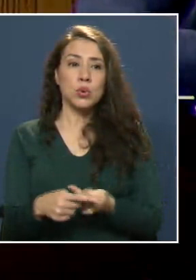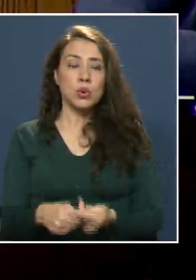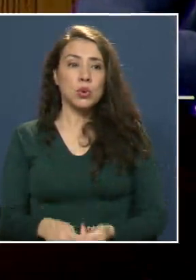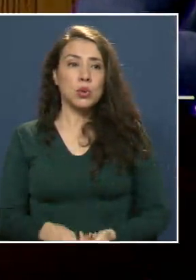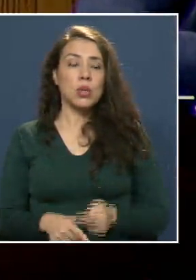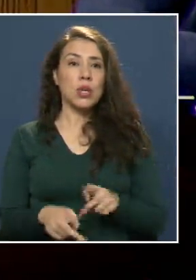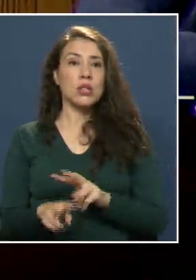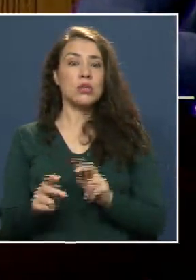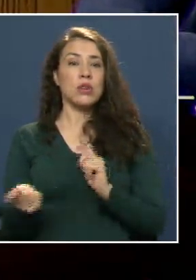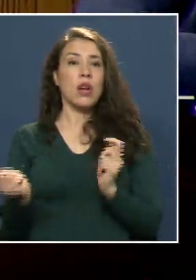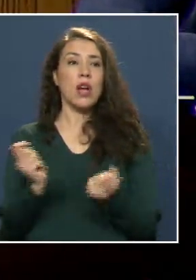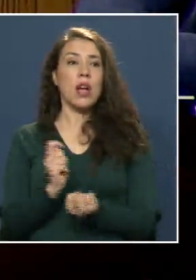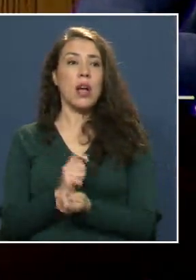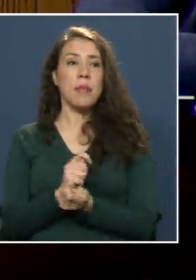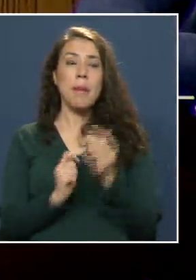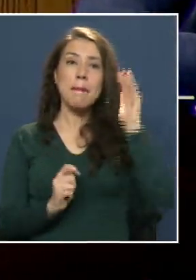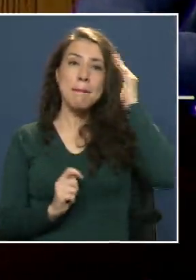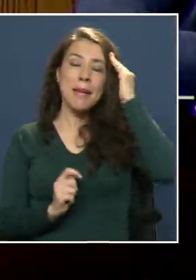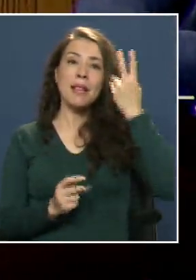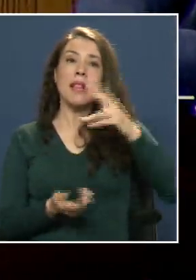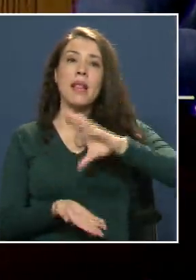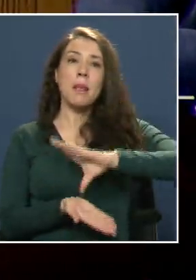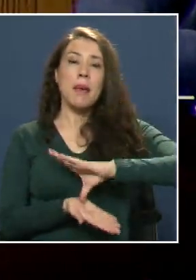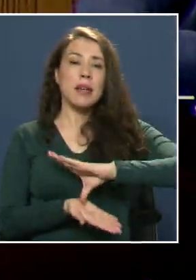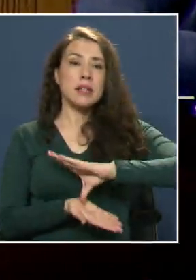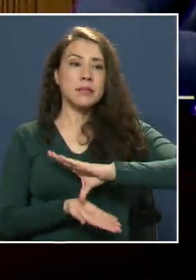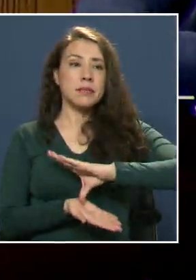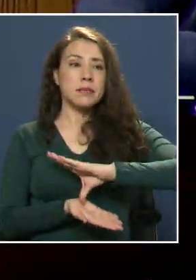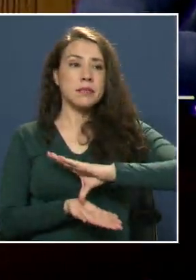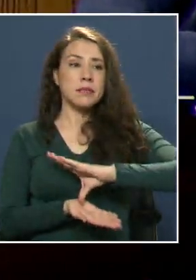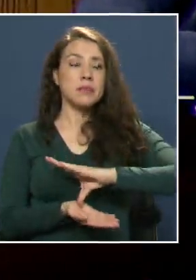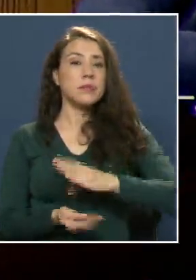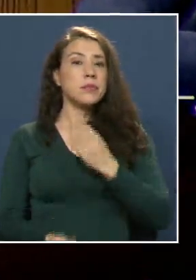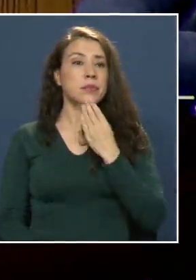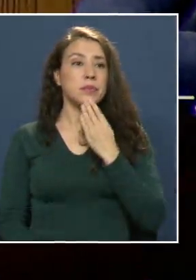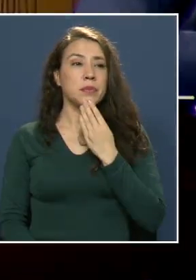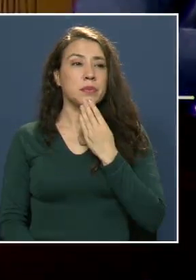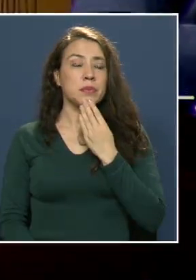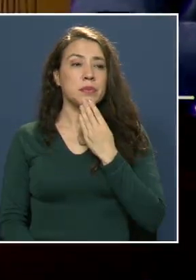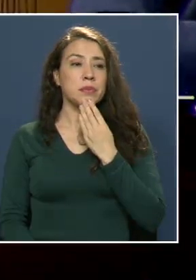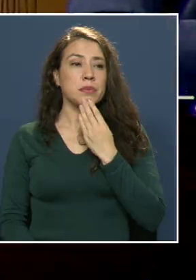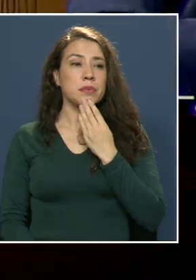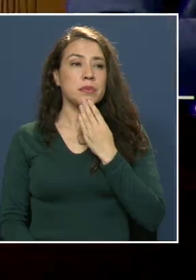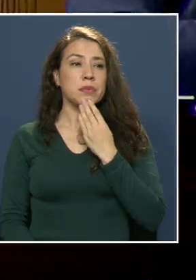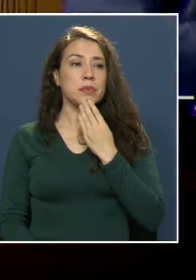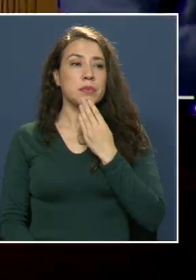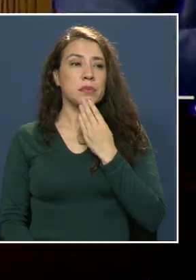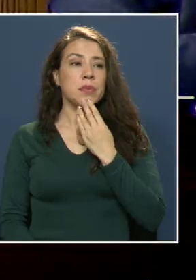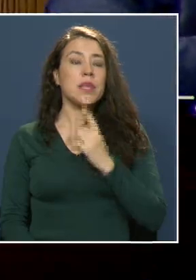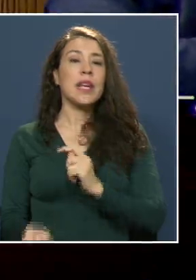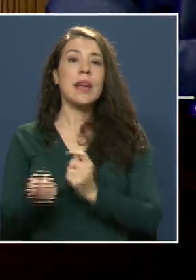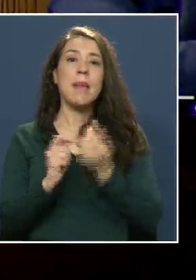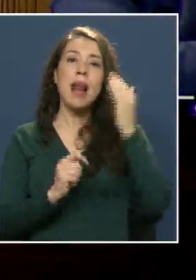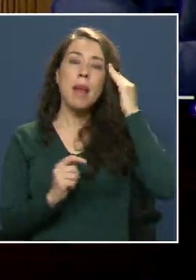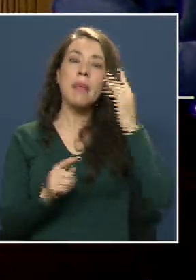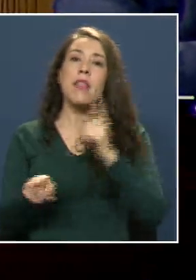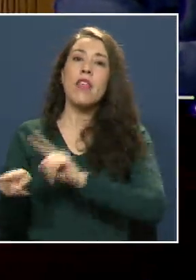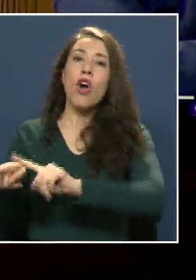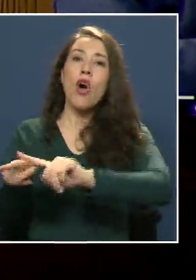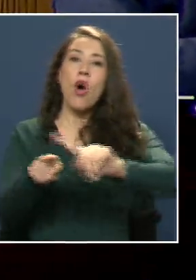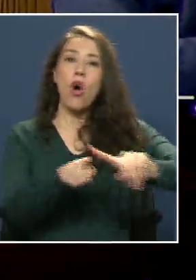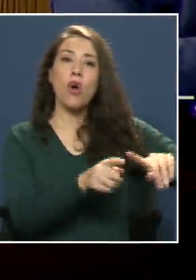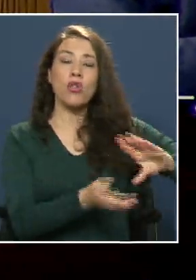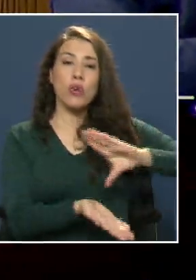Quisieron cambiar la mentalidad del país y también que hizo cambiar la mentalidad de otros